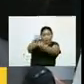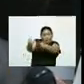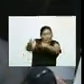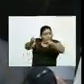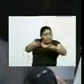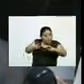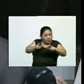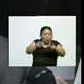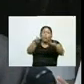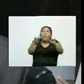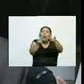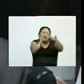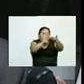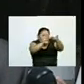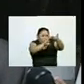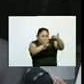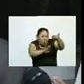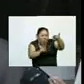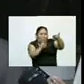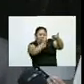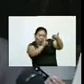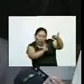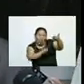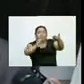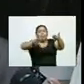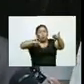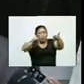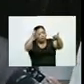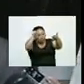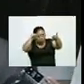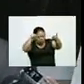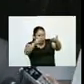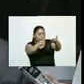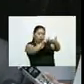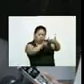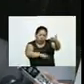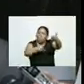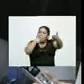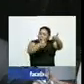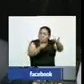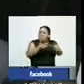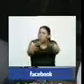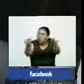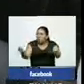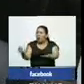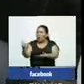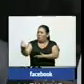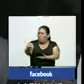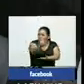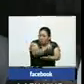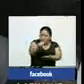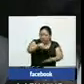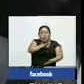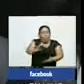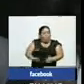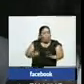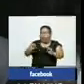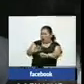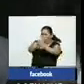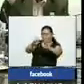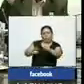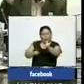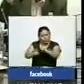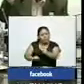ni el desglose de los gastos, pero si esto, después del análisis, es de beneficio para la población y va en contra de la criminalidad, obviamente que lo